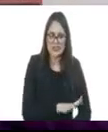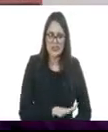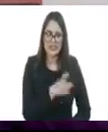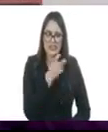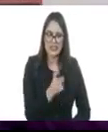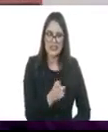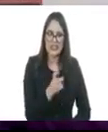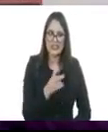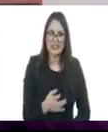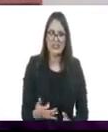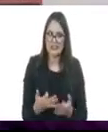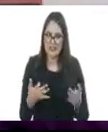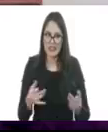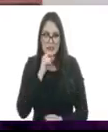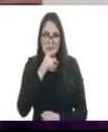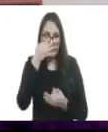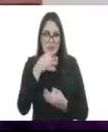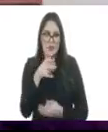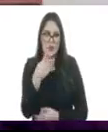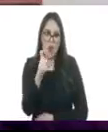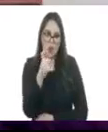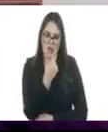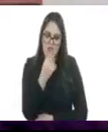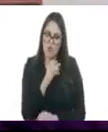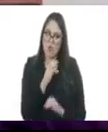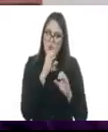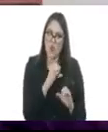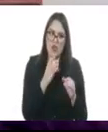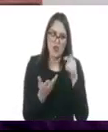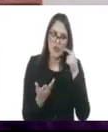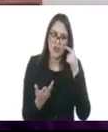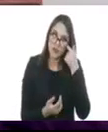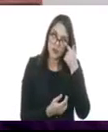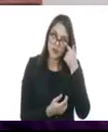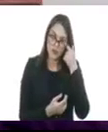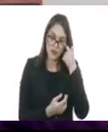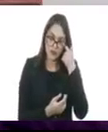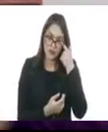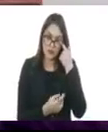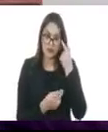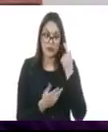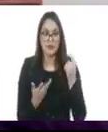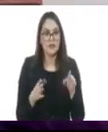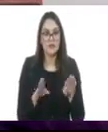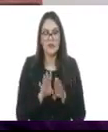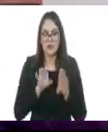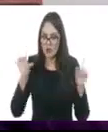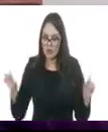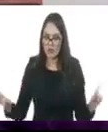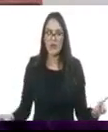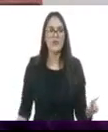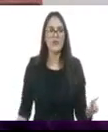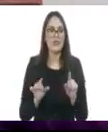precisamente el agua, ¿no? Y bueno, a grandes rasgos, pues es